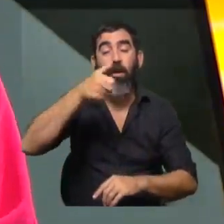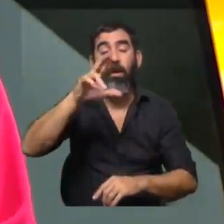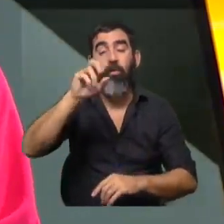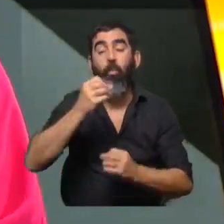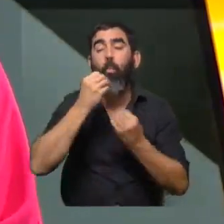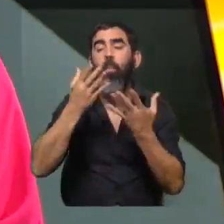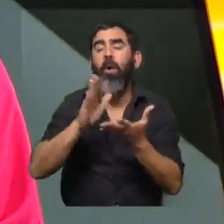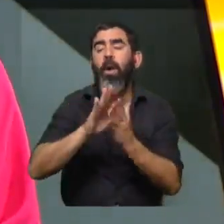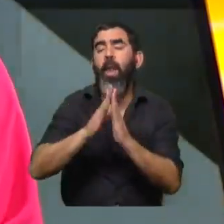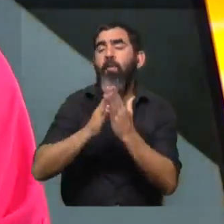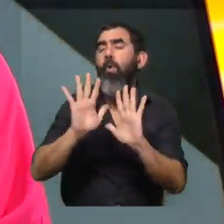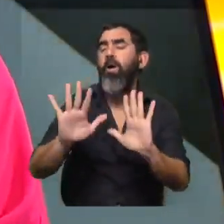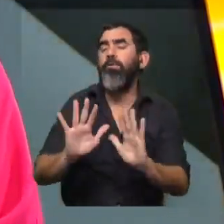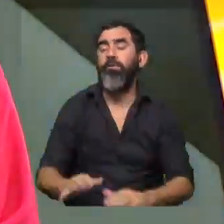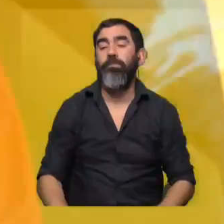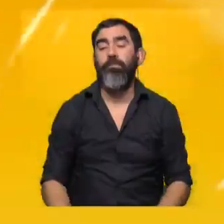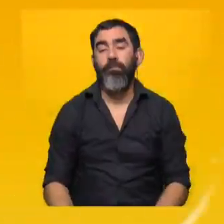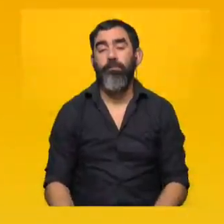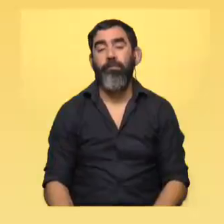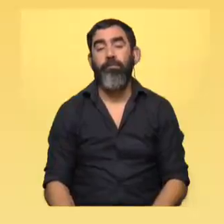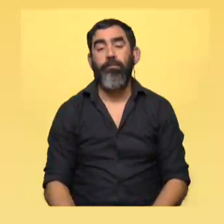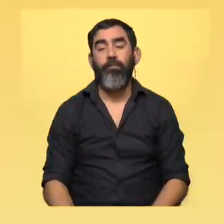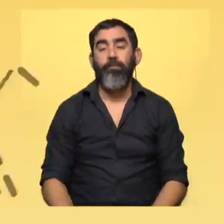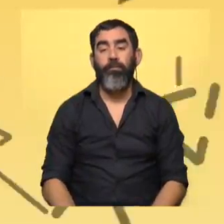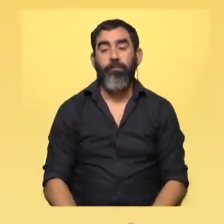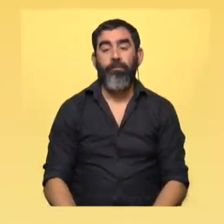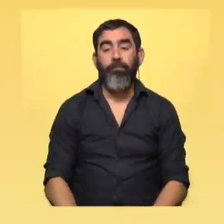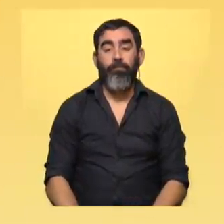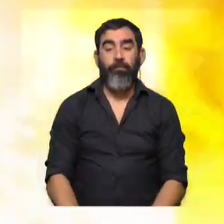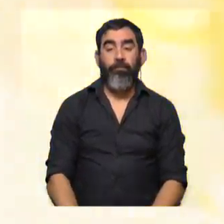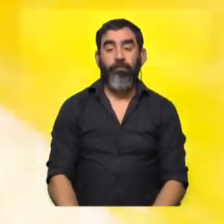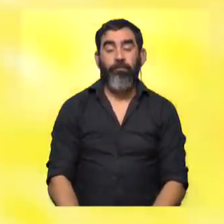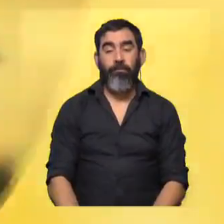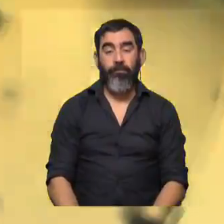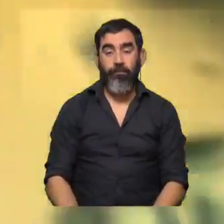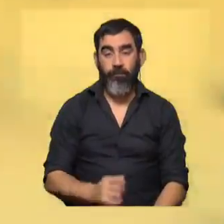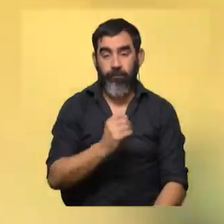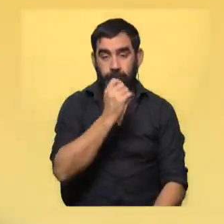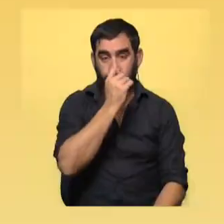de este reino tan particular.